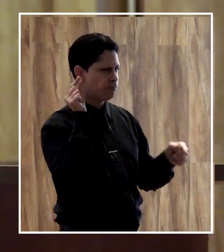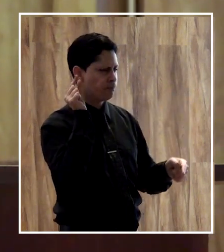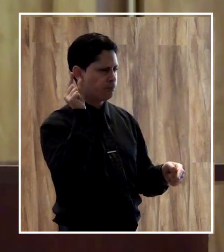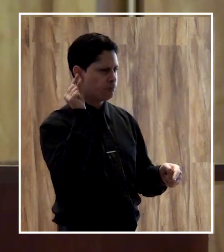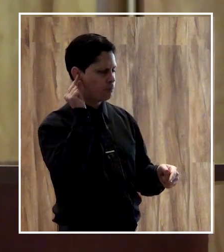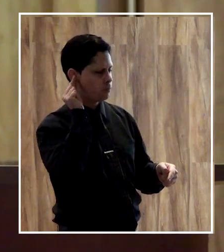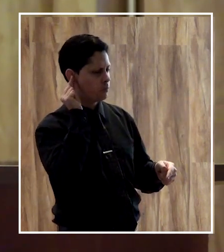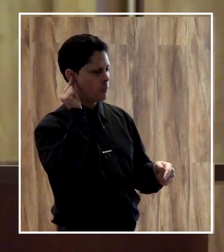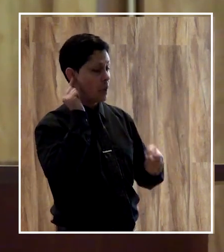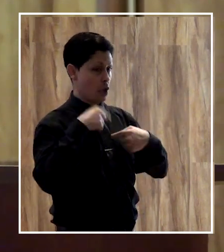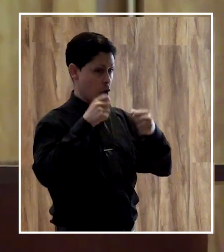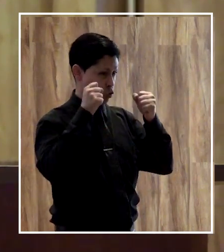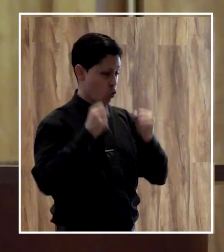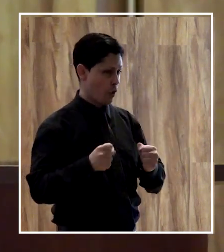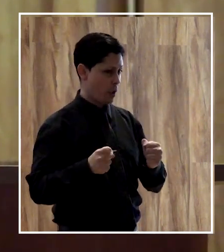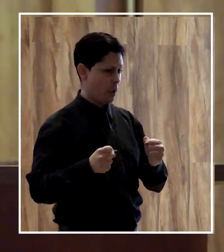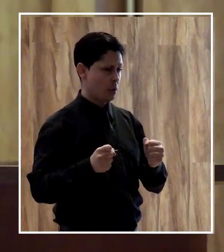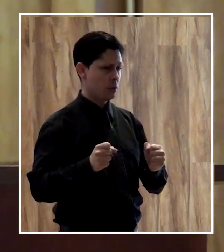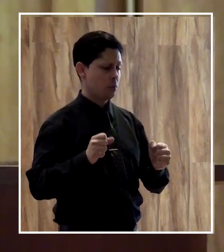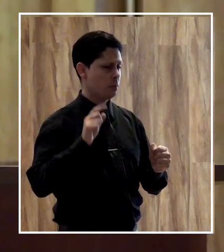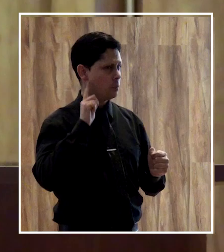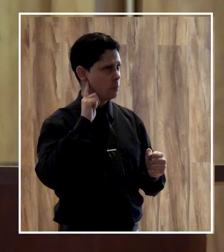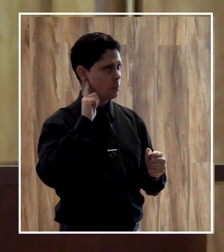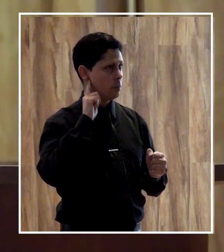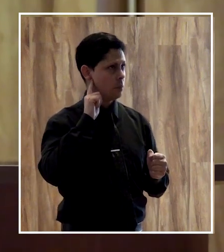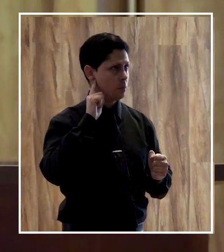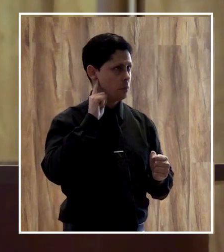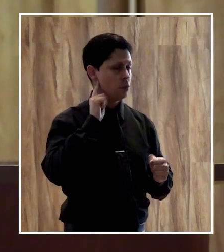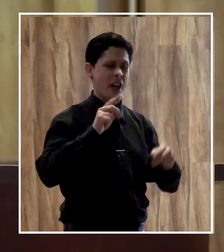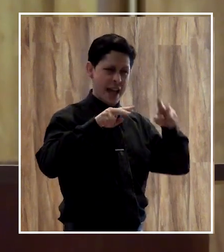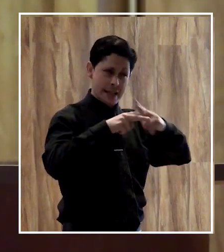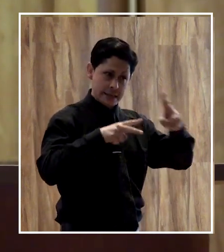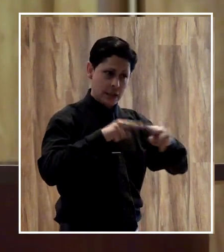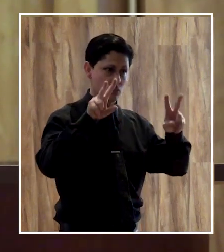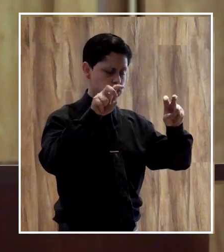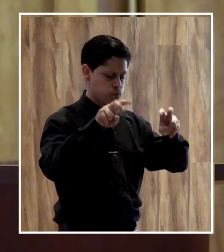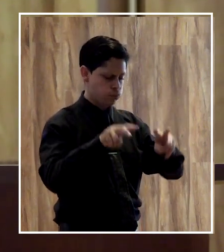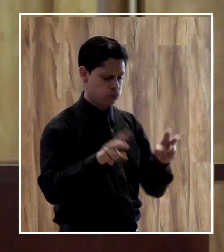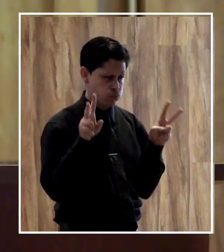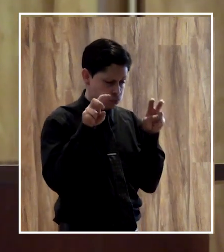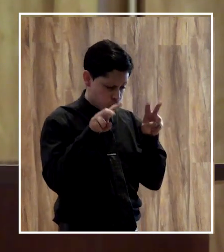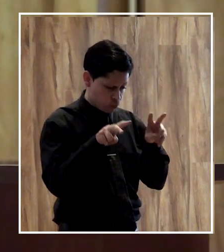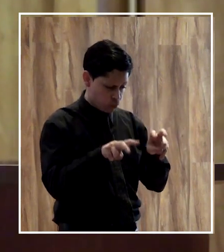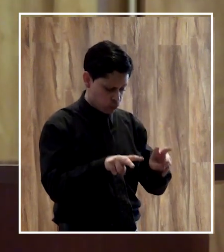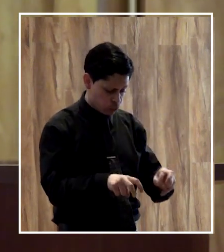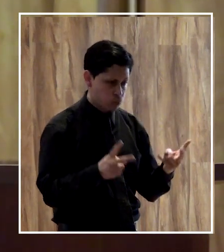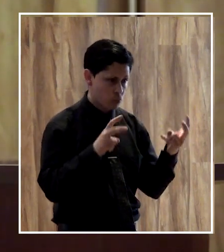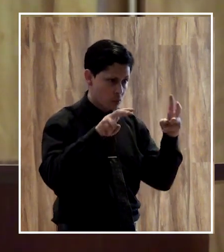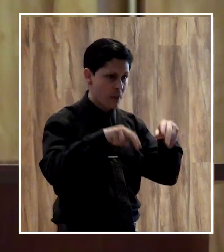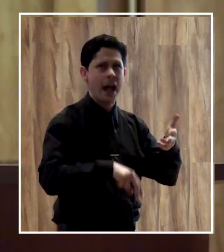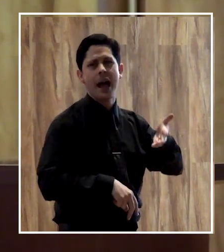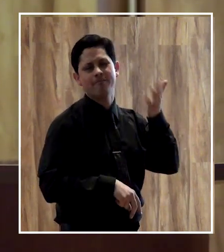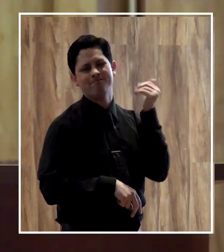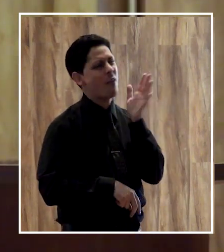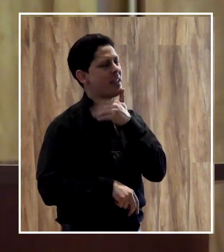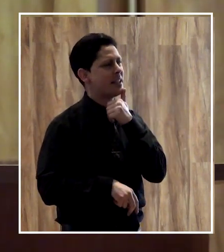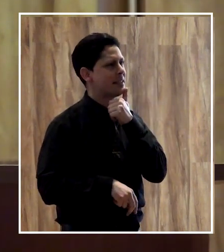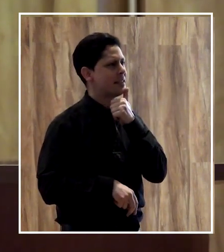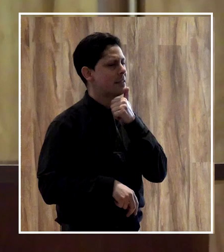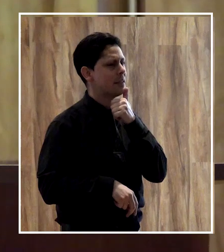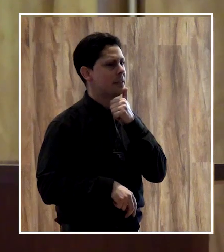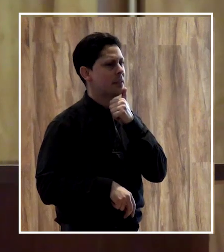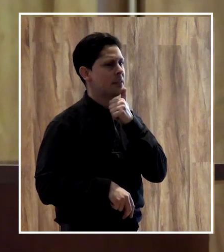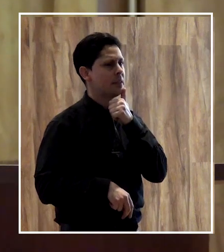Estuve aprendiendo a investigar, haciendo investigación. Desgraciadamente no había en